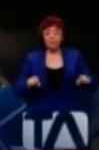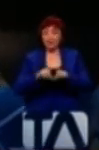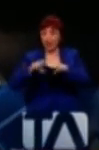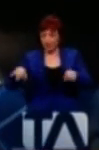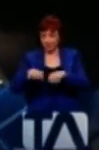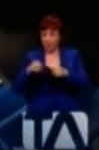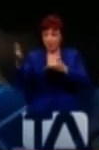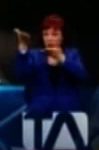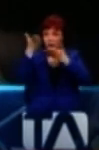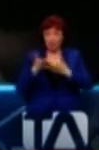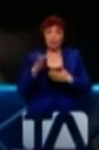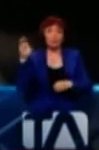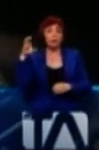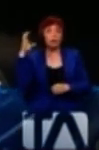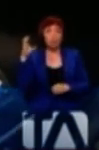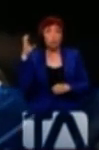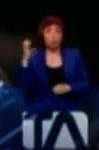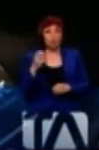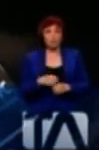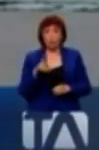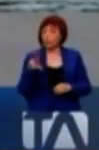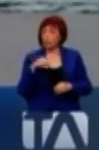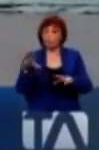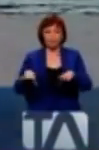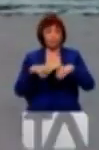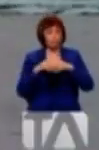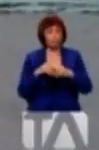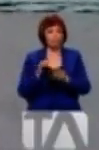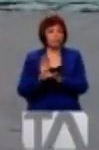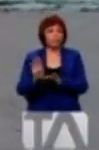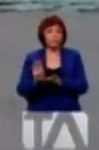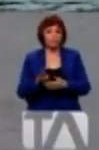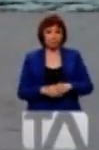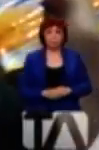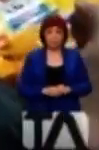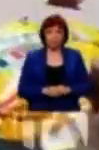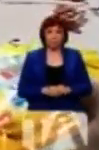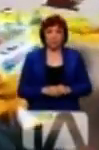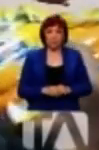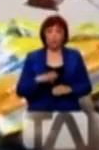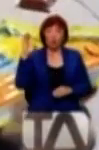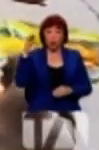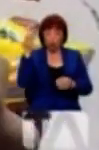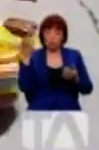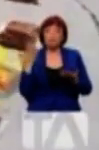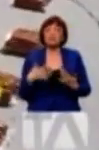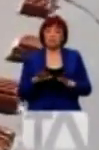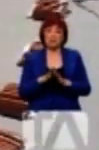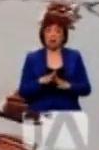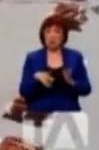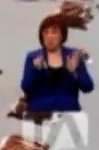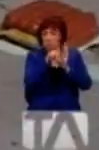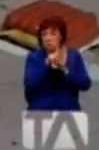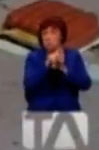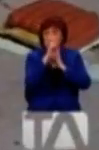procedentes de territorio extranjero. Este producto procedente de Colombia posee los registros sanitarios